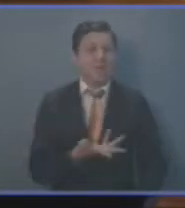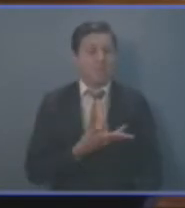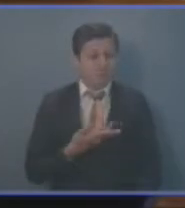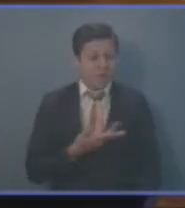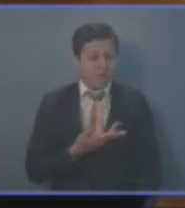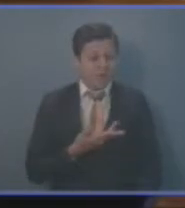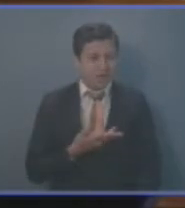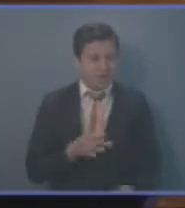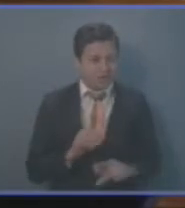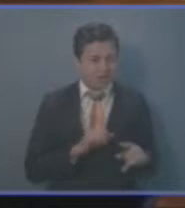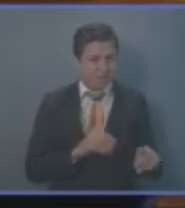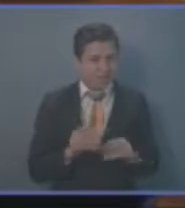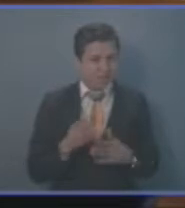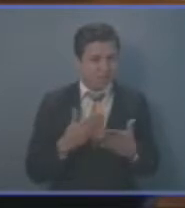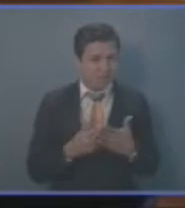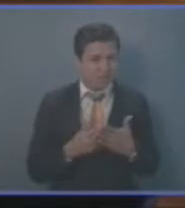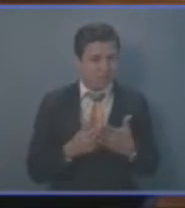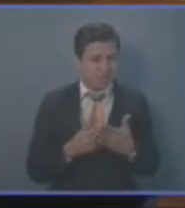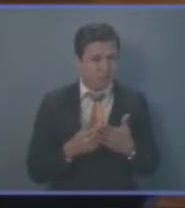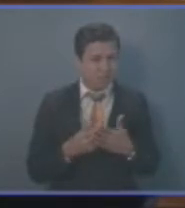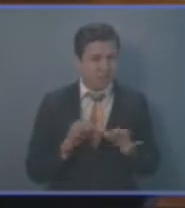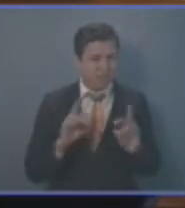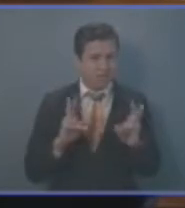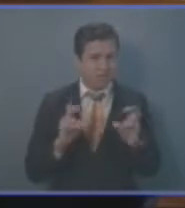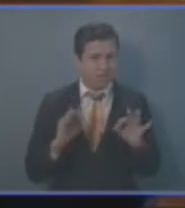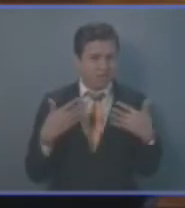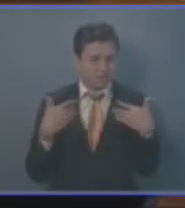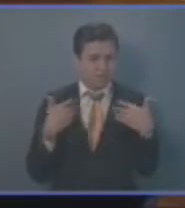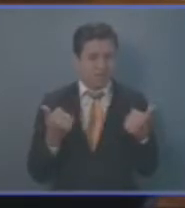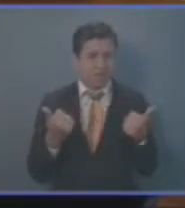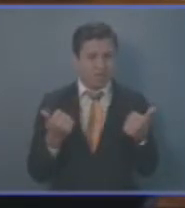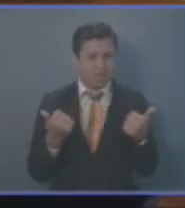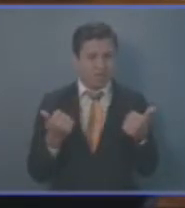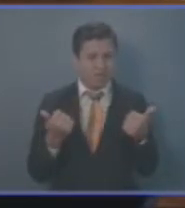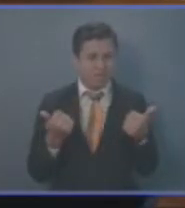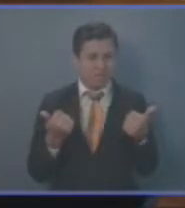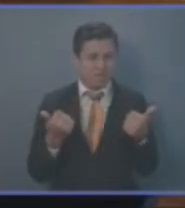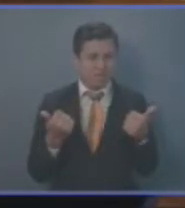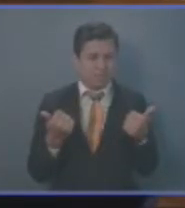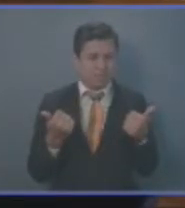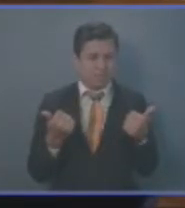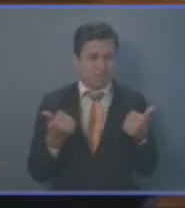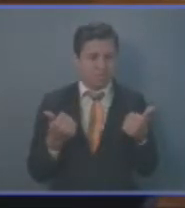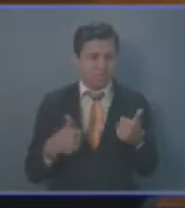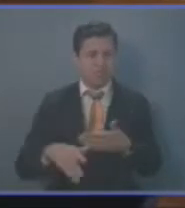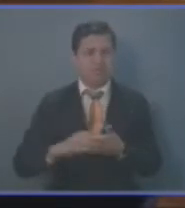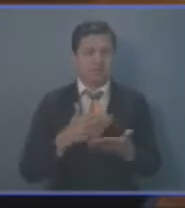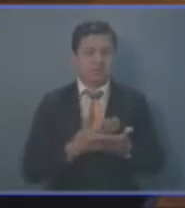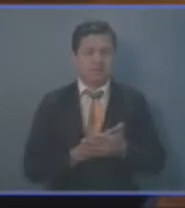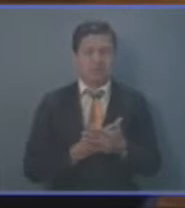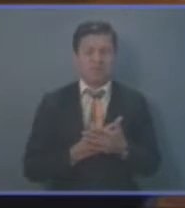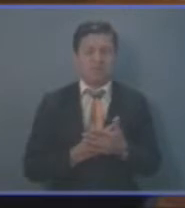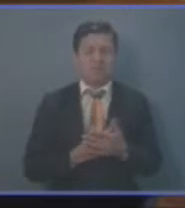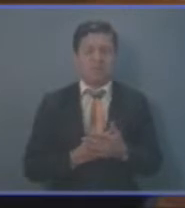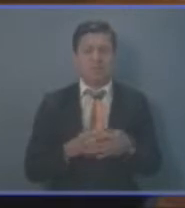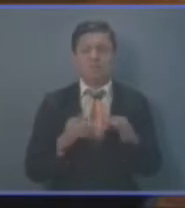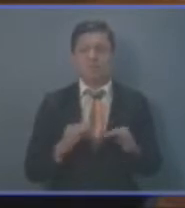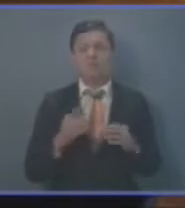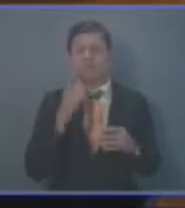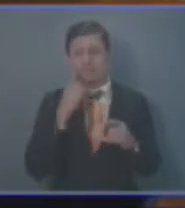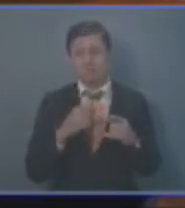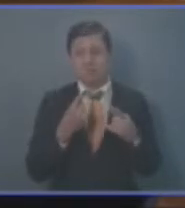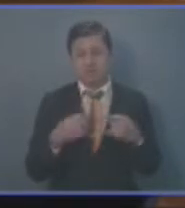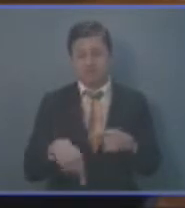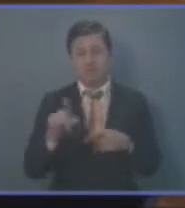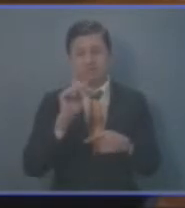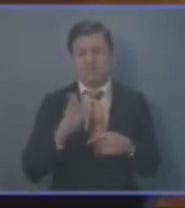estudio y análisis de la situación de salud, formulación, planificación, ejecución, seguimiento y